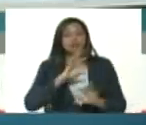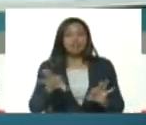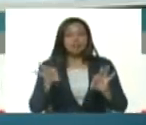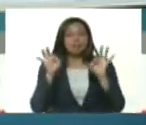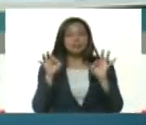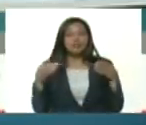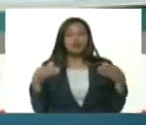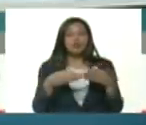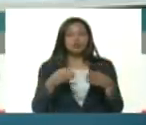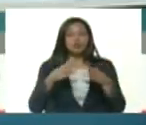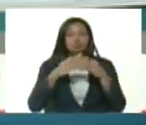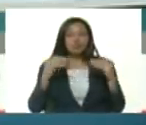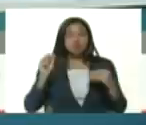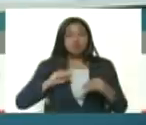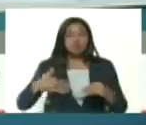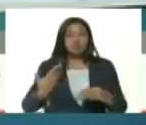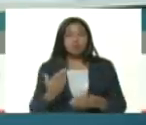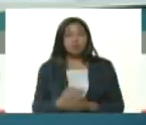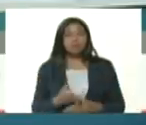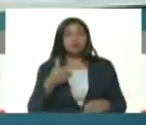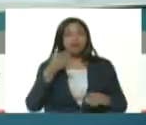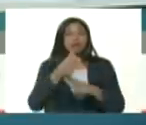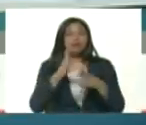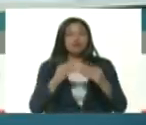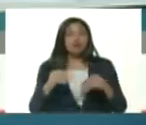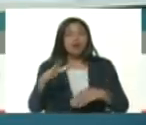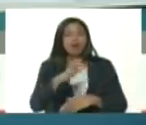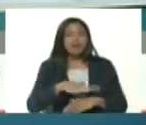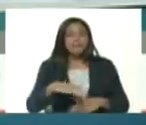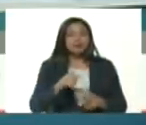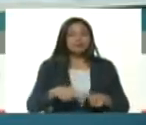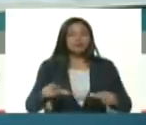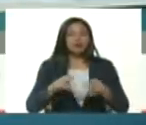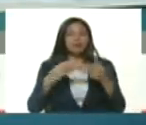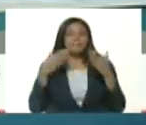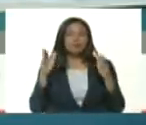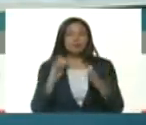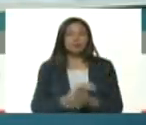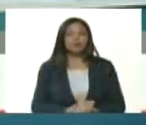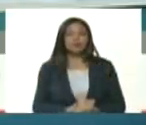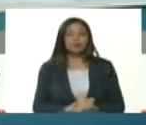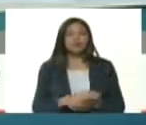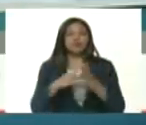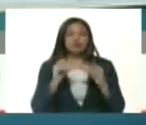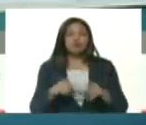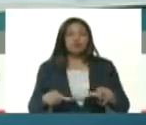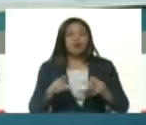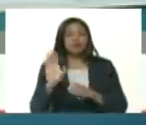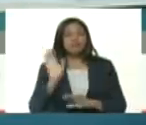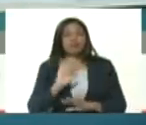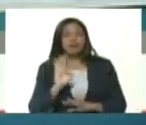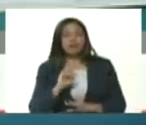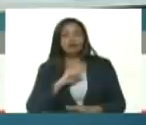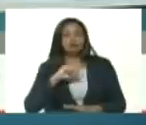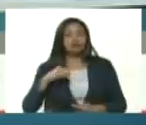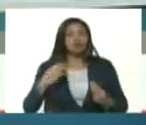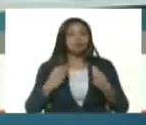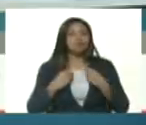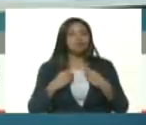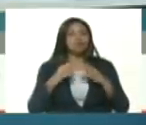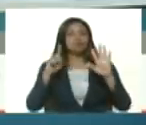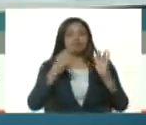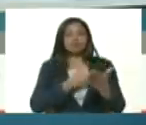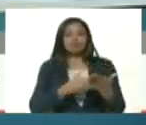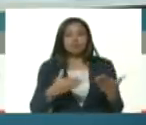de Juntos Todo es Posible para estar en todas las plazas, áreas públicas de toda la Gran Caracas, aquí donde vivimos más de 6